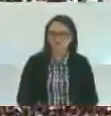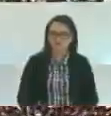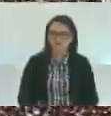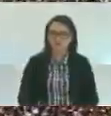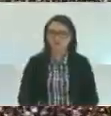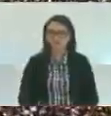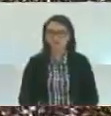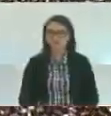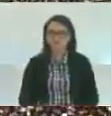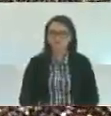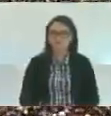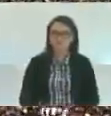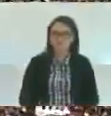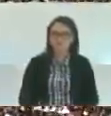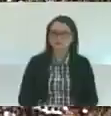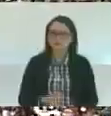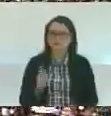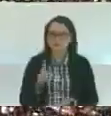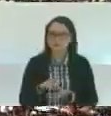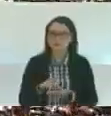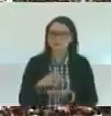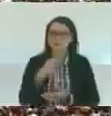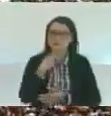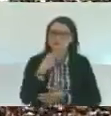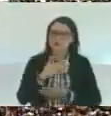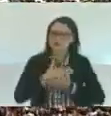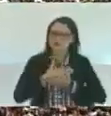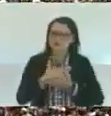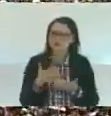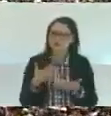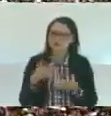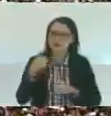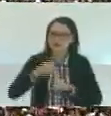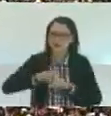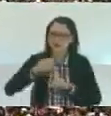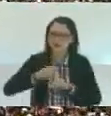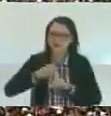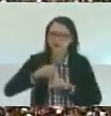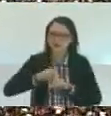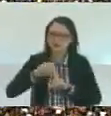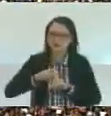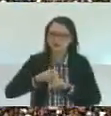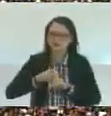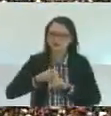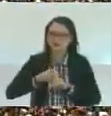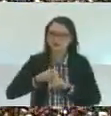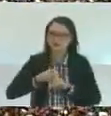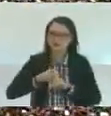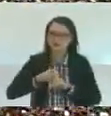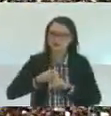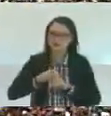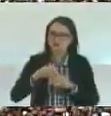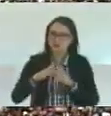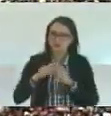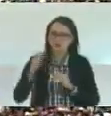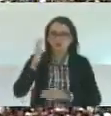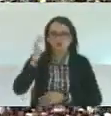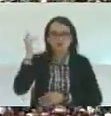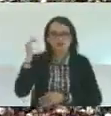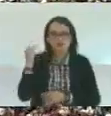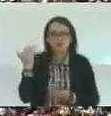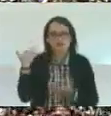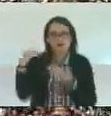Venía a traer siempre la voz solidaria de los que luchan. Y todos los sueños de aquella